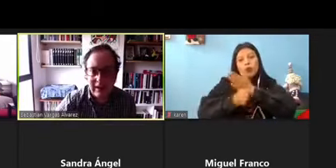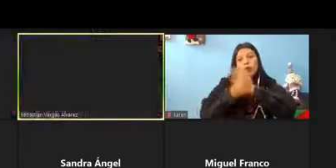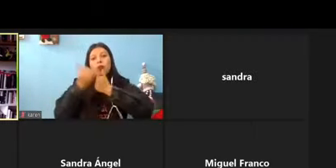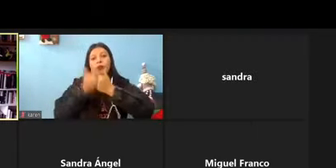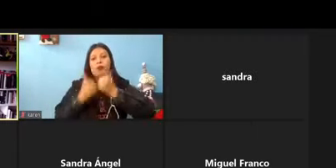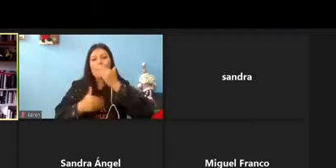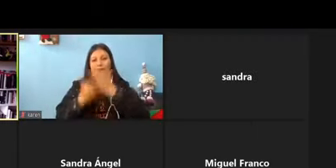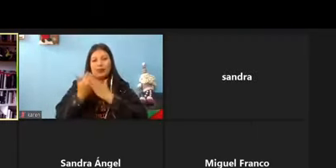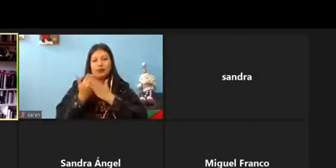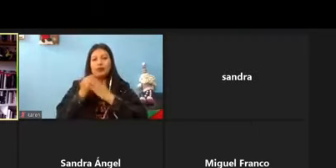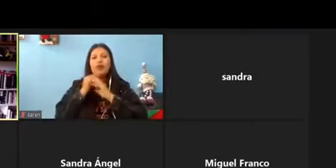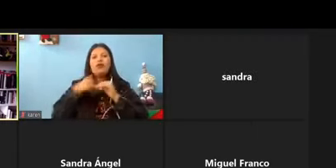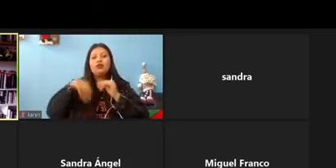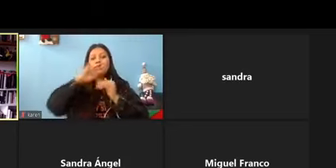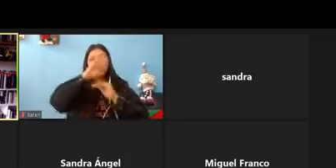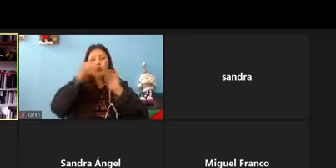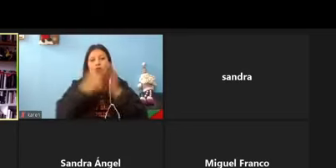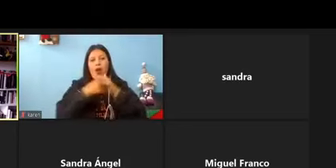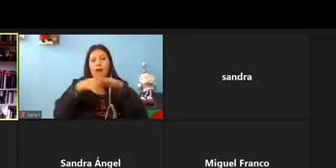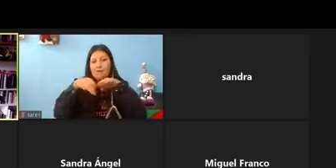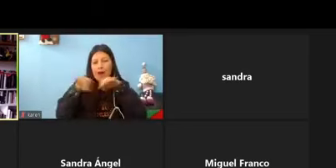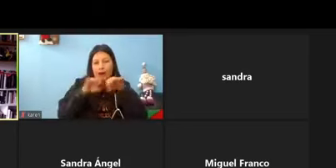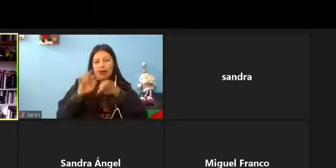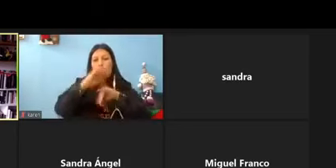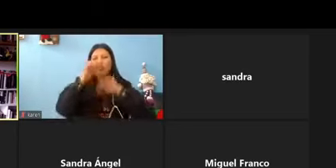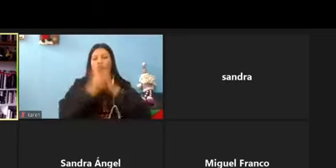de relatorías y de síntesis